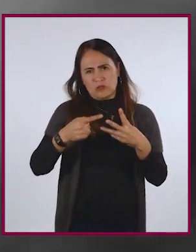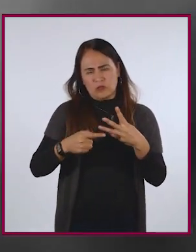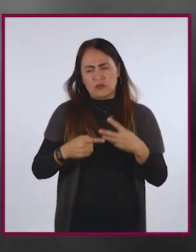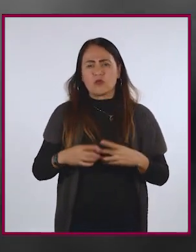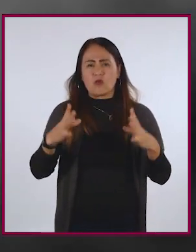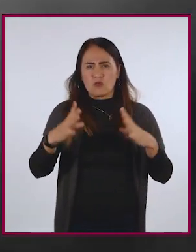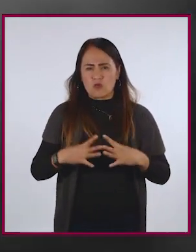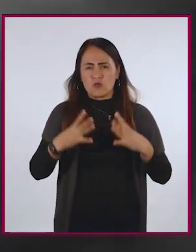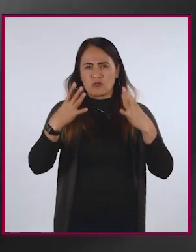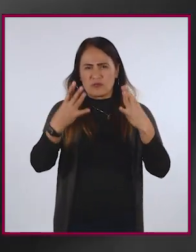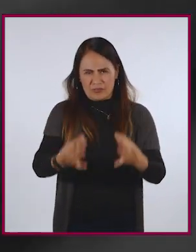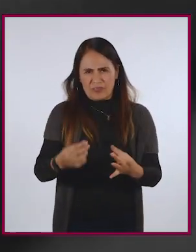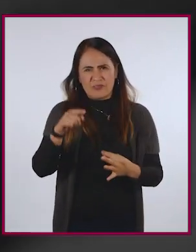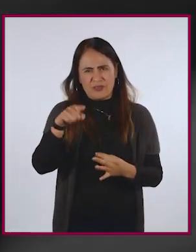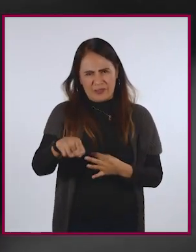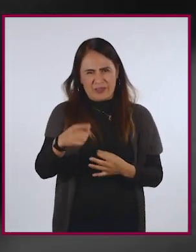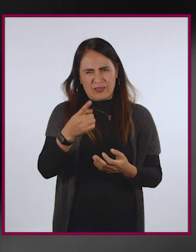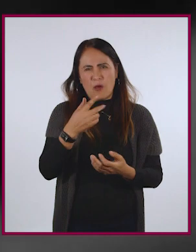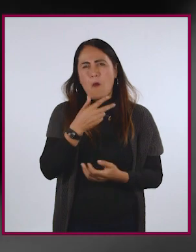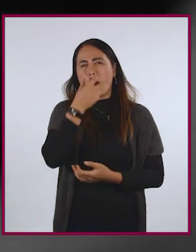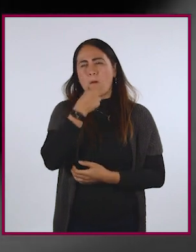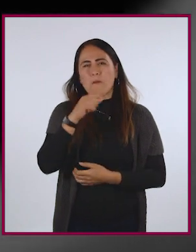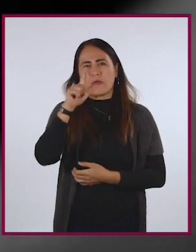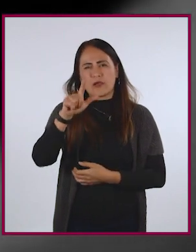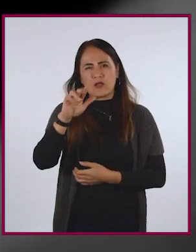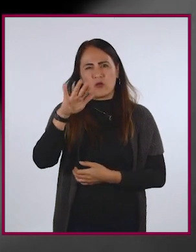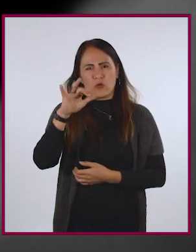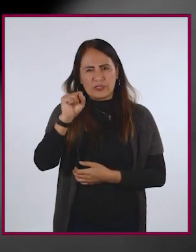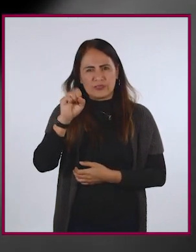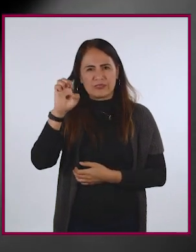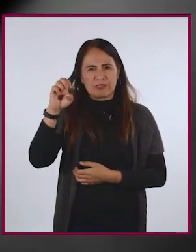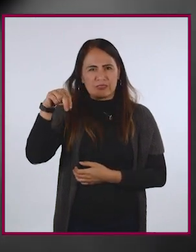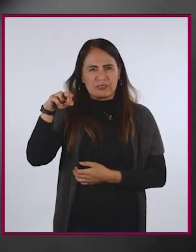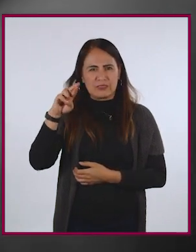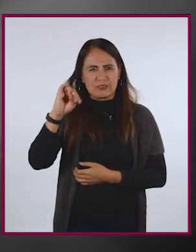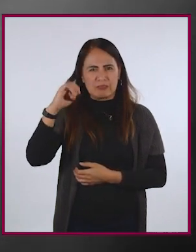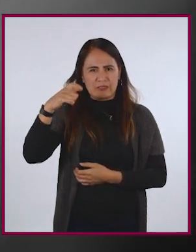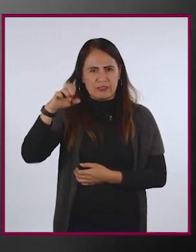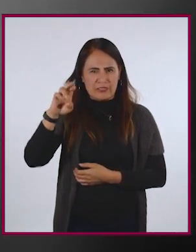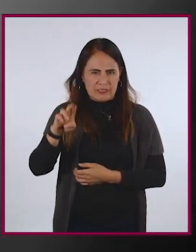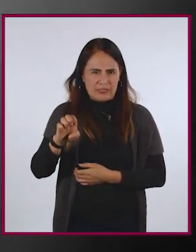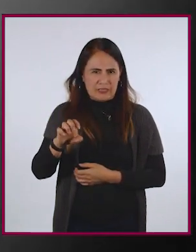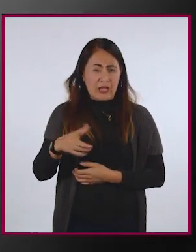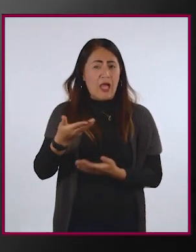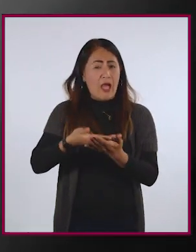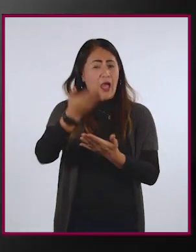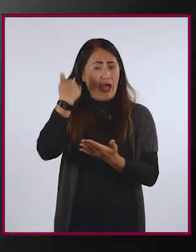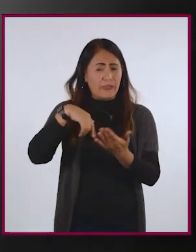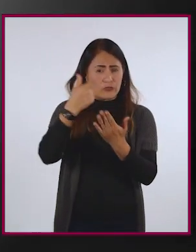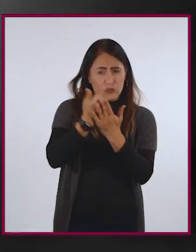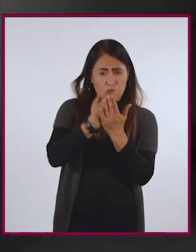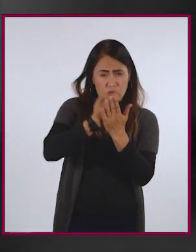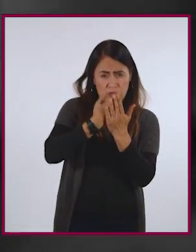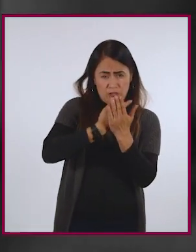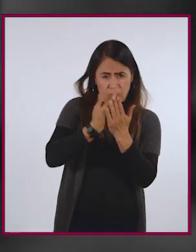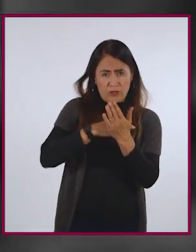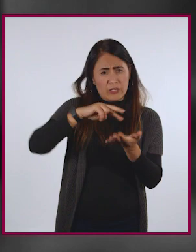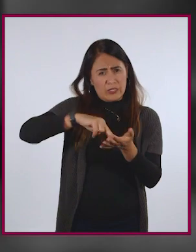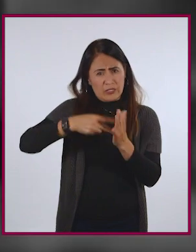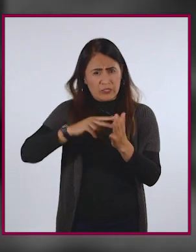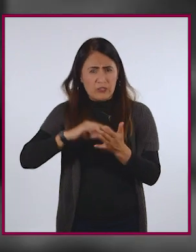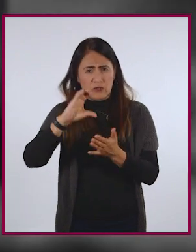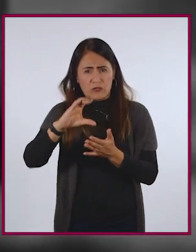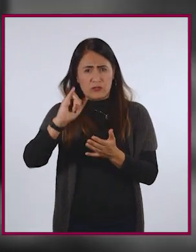INAOE. El fundador del Observatorio de Tonantzintla, Luis Enrique Erro, fue contador público, ingeniero